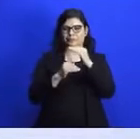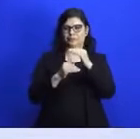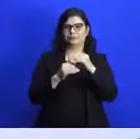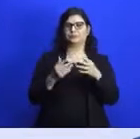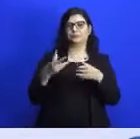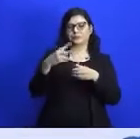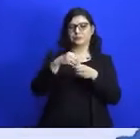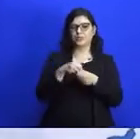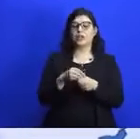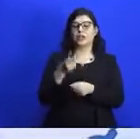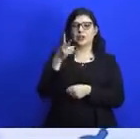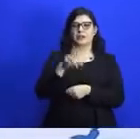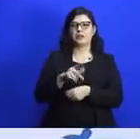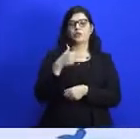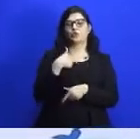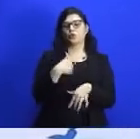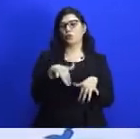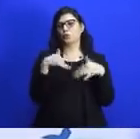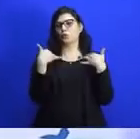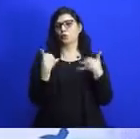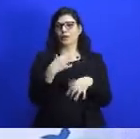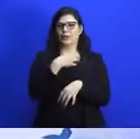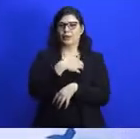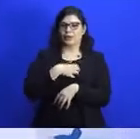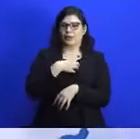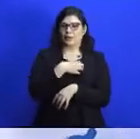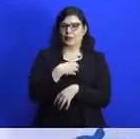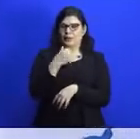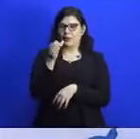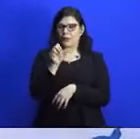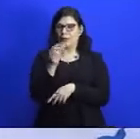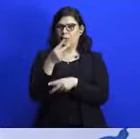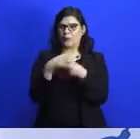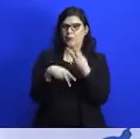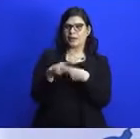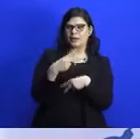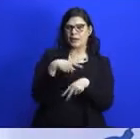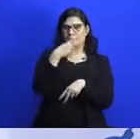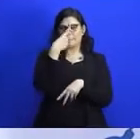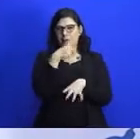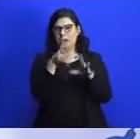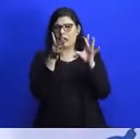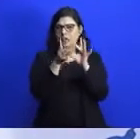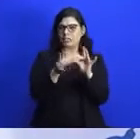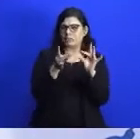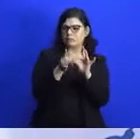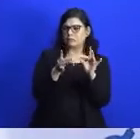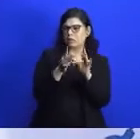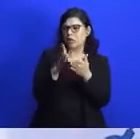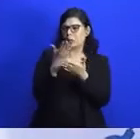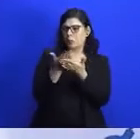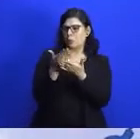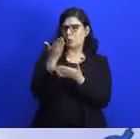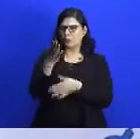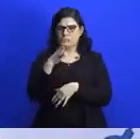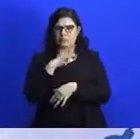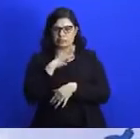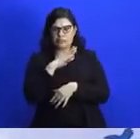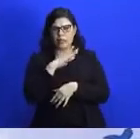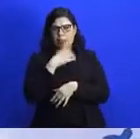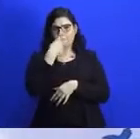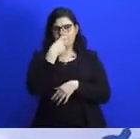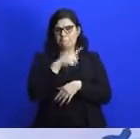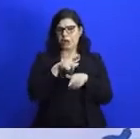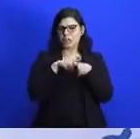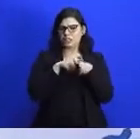Inclusión y estoy súper contento de estar con ustedes el día de hoy compartiendo algunas iniciativas que implementamos para seguir